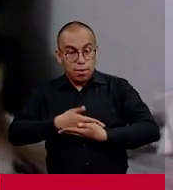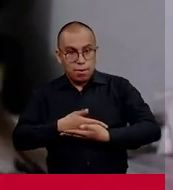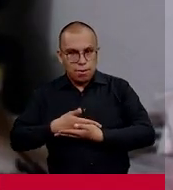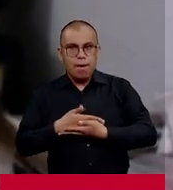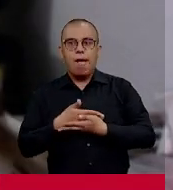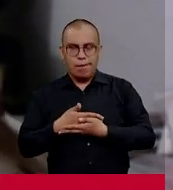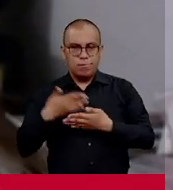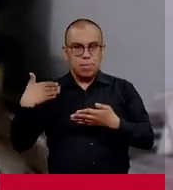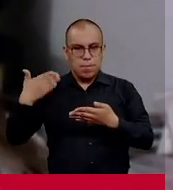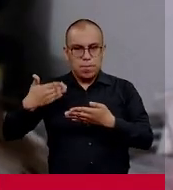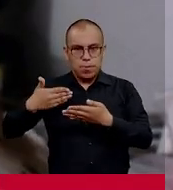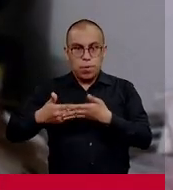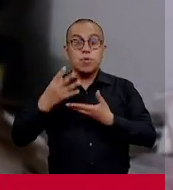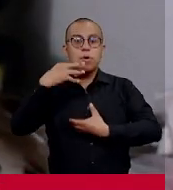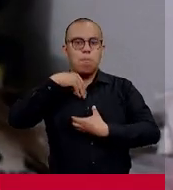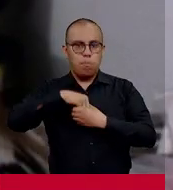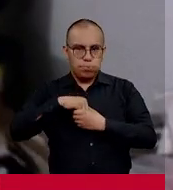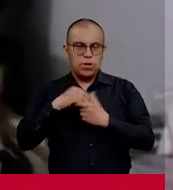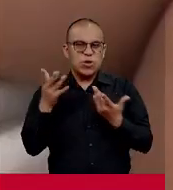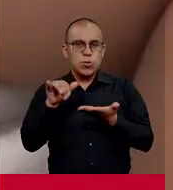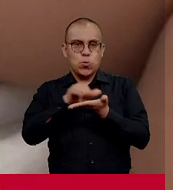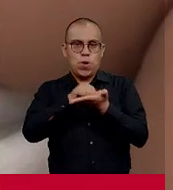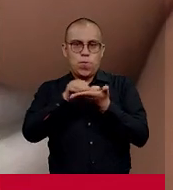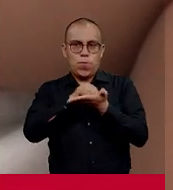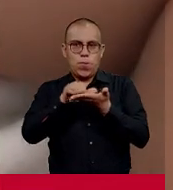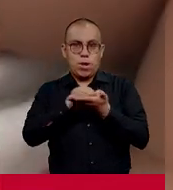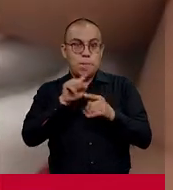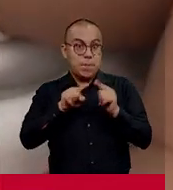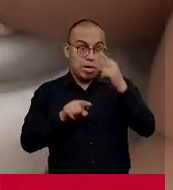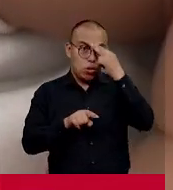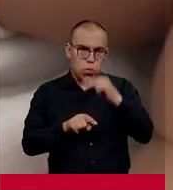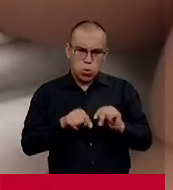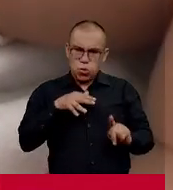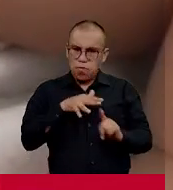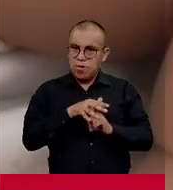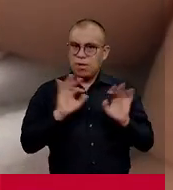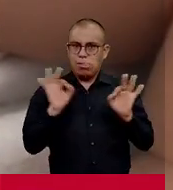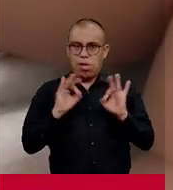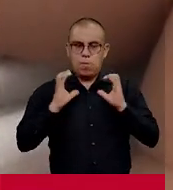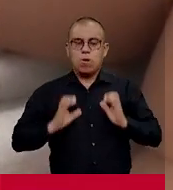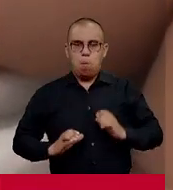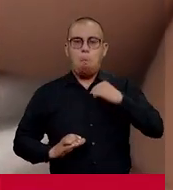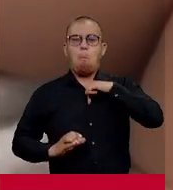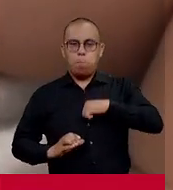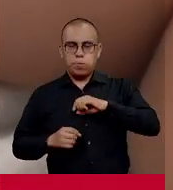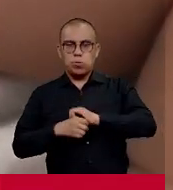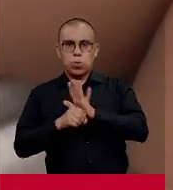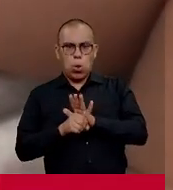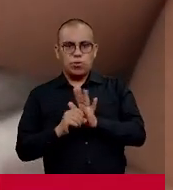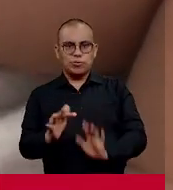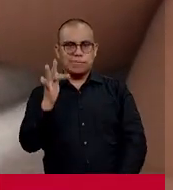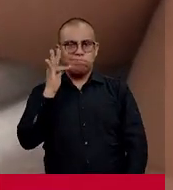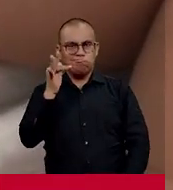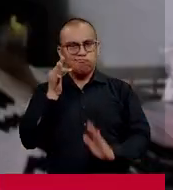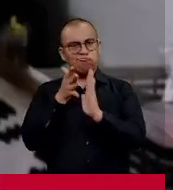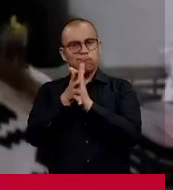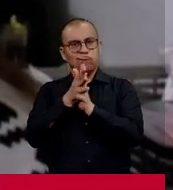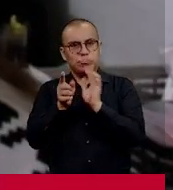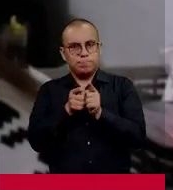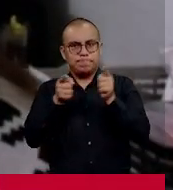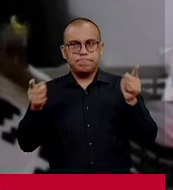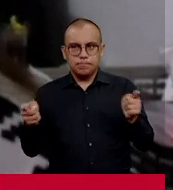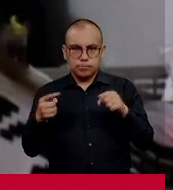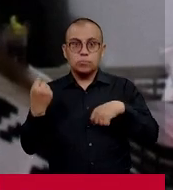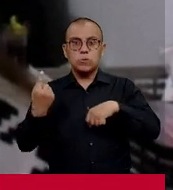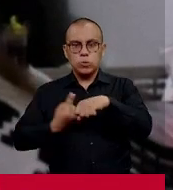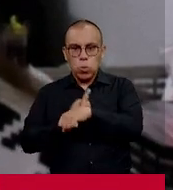que lactó con COVID-19 en Nueva York sin que su hijo se viera afectado, presentará un testimonio. Cada hora,